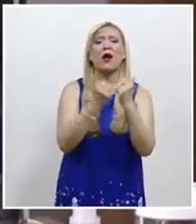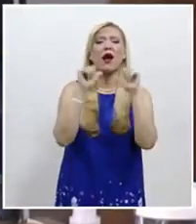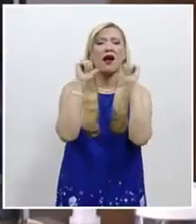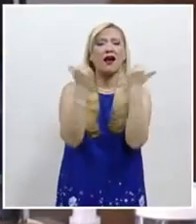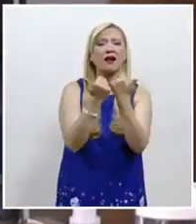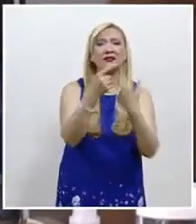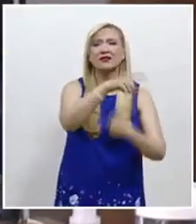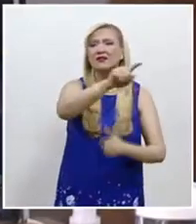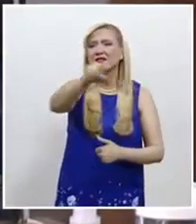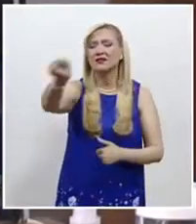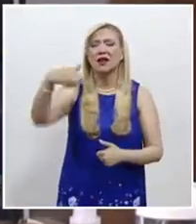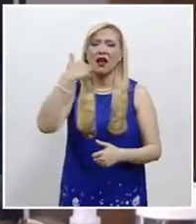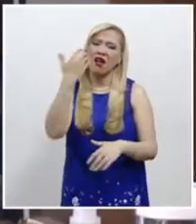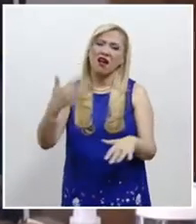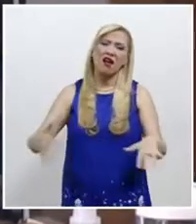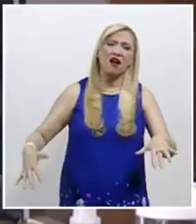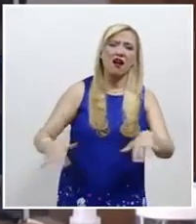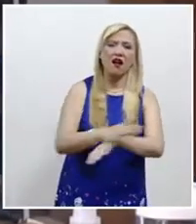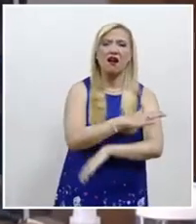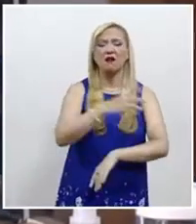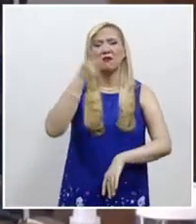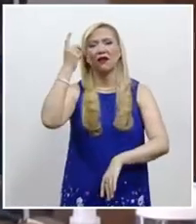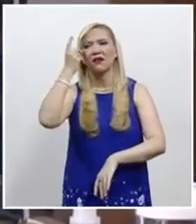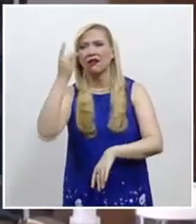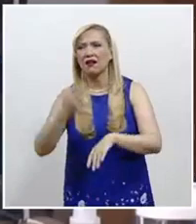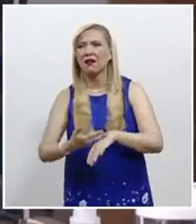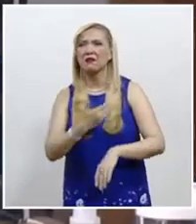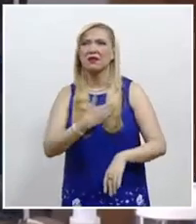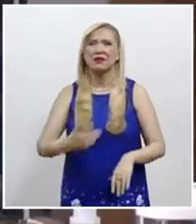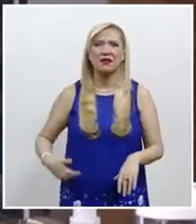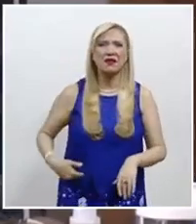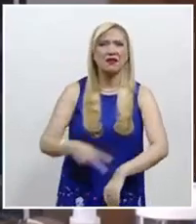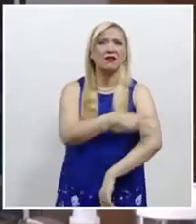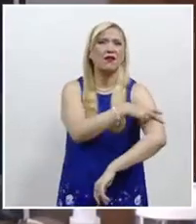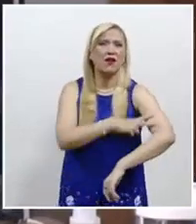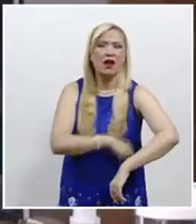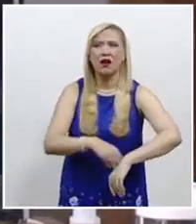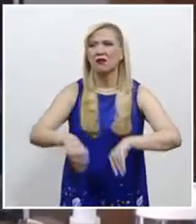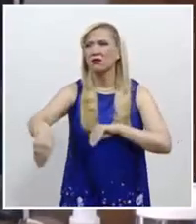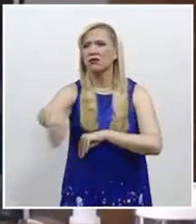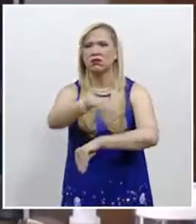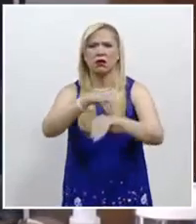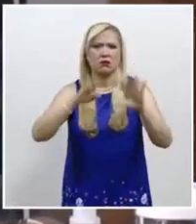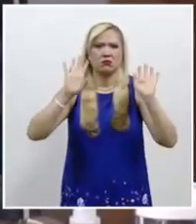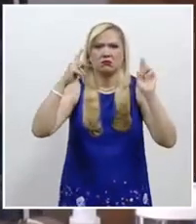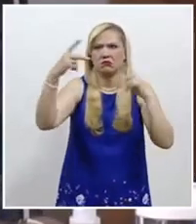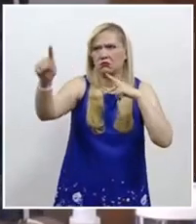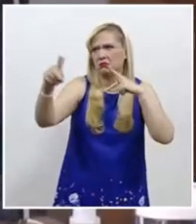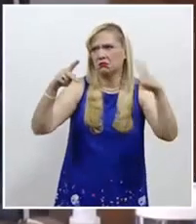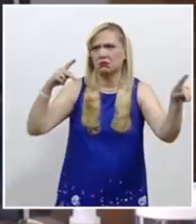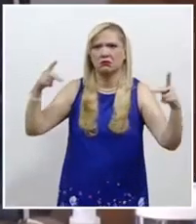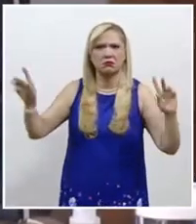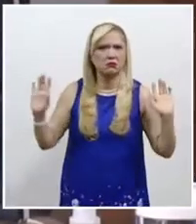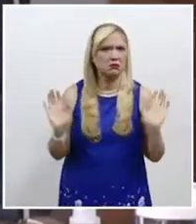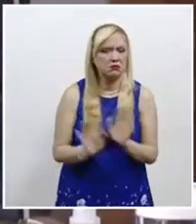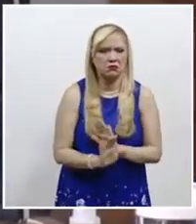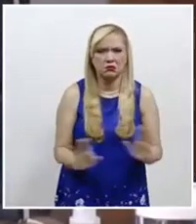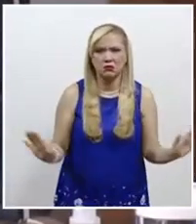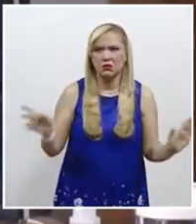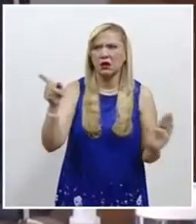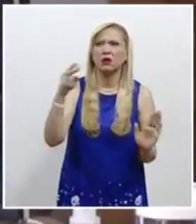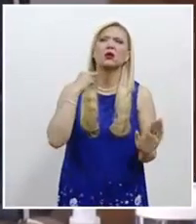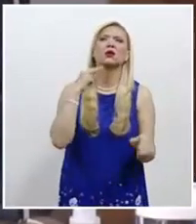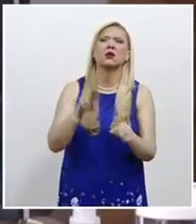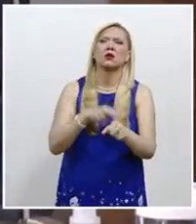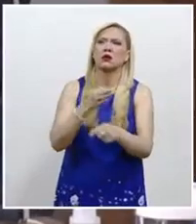debidamente justificado y se armoniza con la pertinencia de ajustar su vida interna a las necesidades